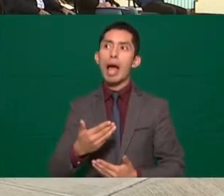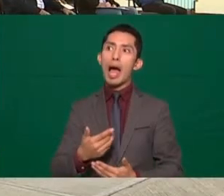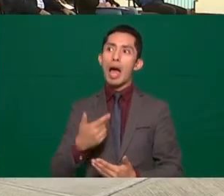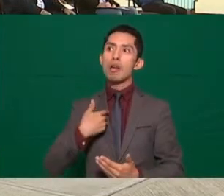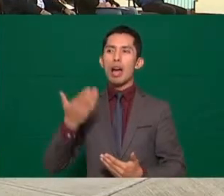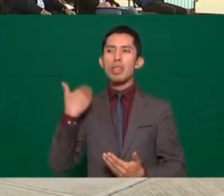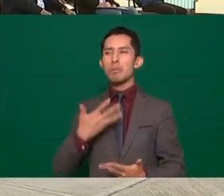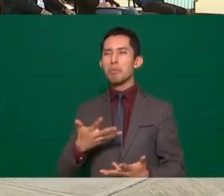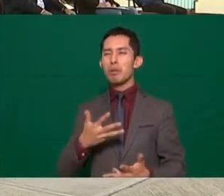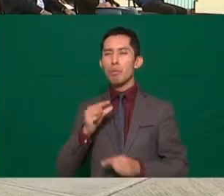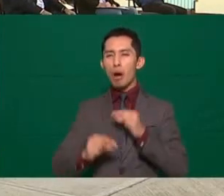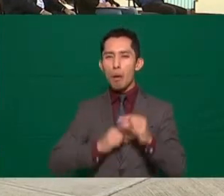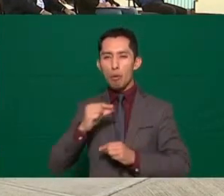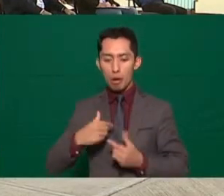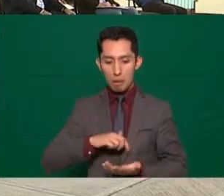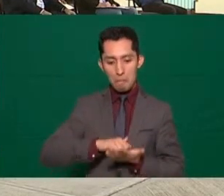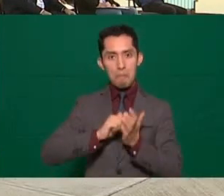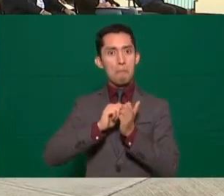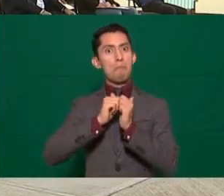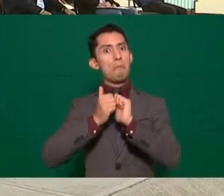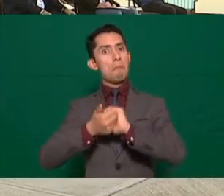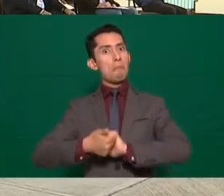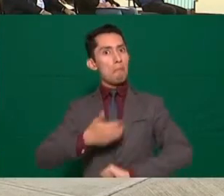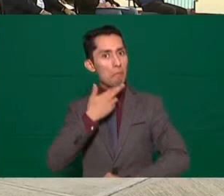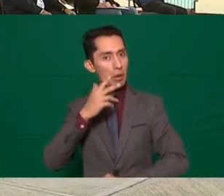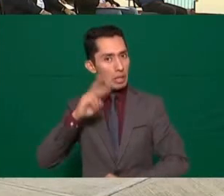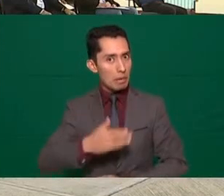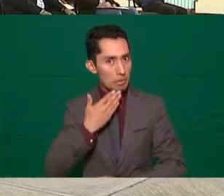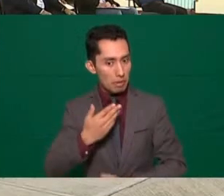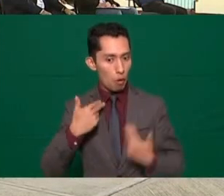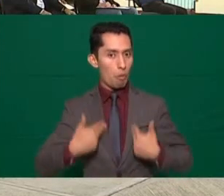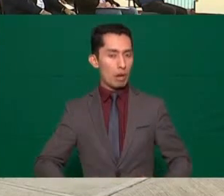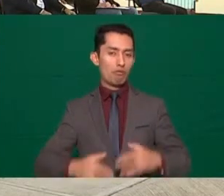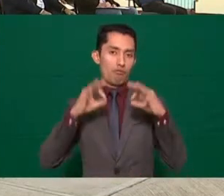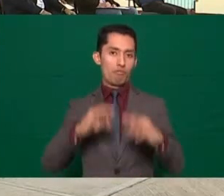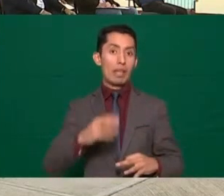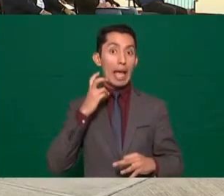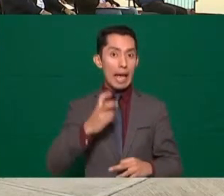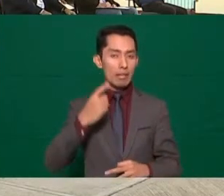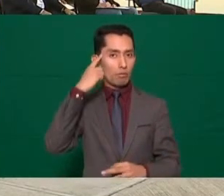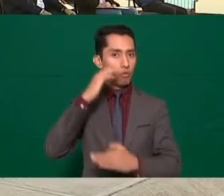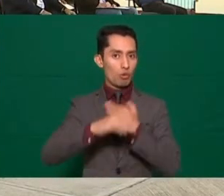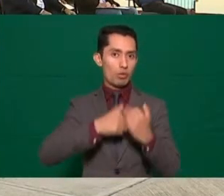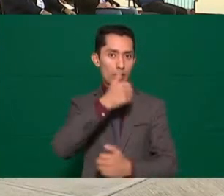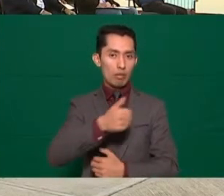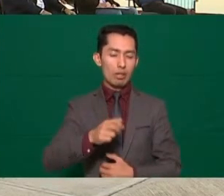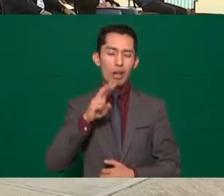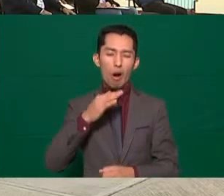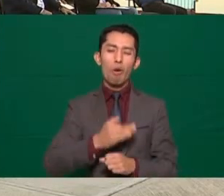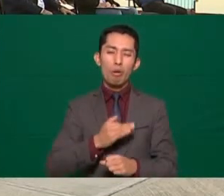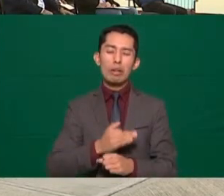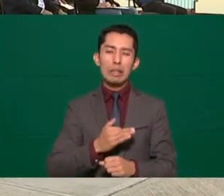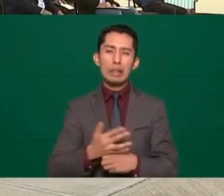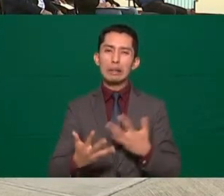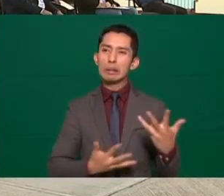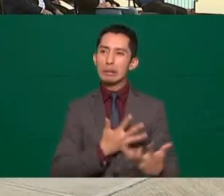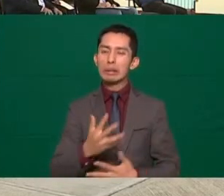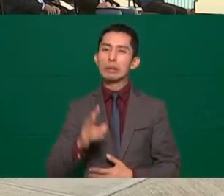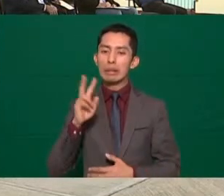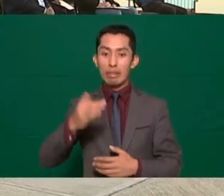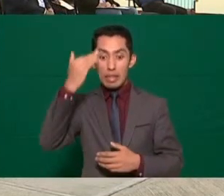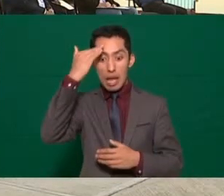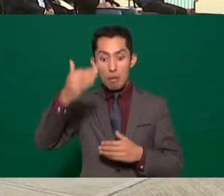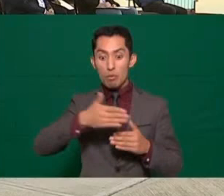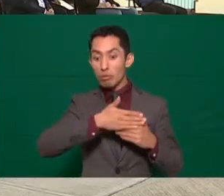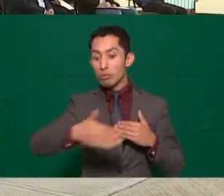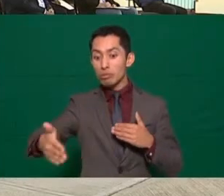seres humanos. Y creo que hoy es a lo que más debemos apelar. Nos enfrentamos a una era